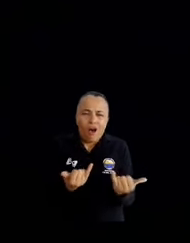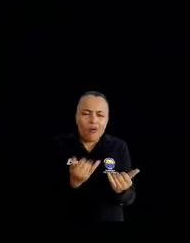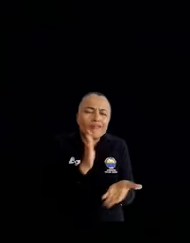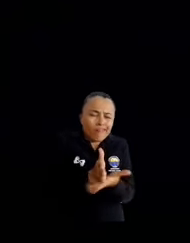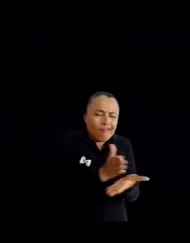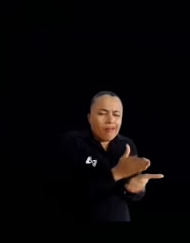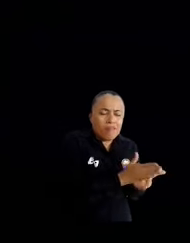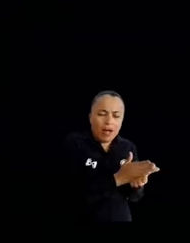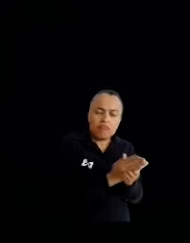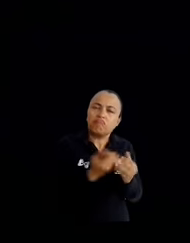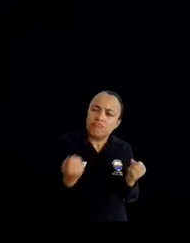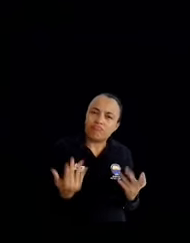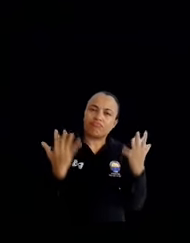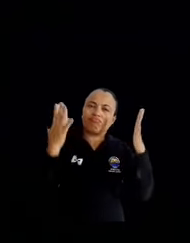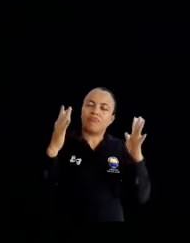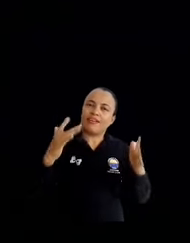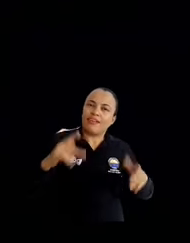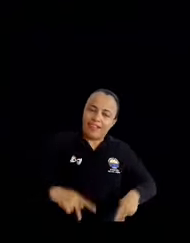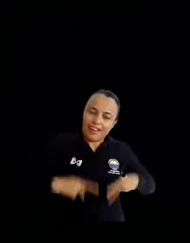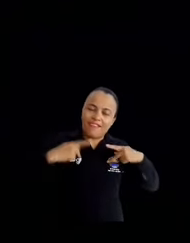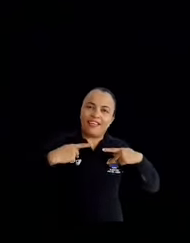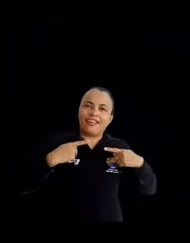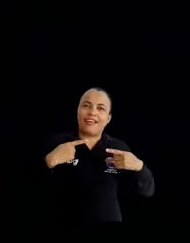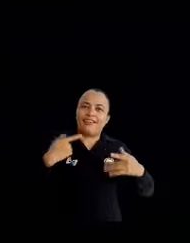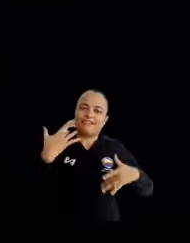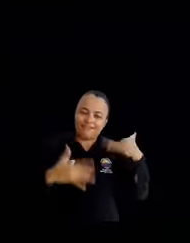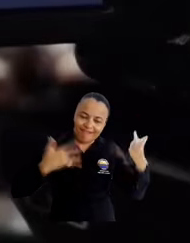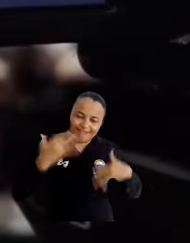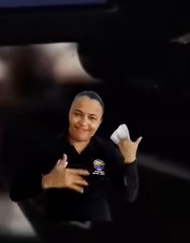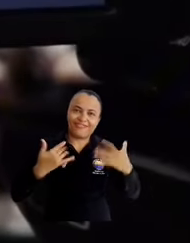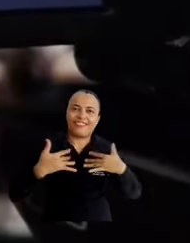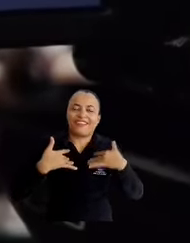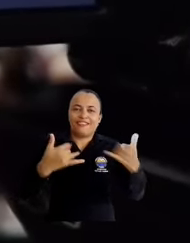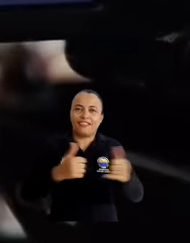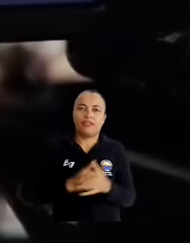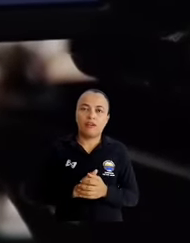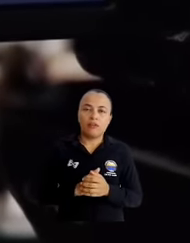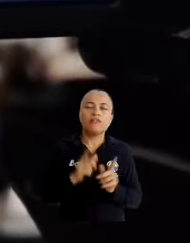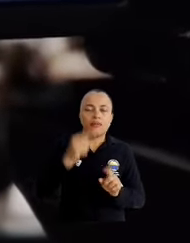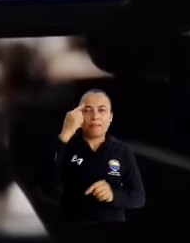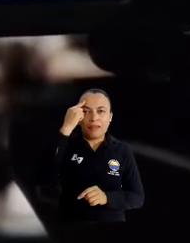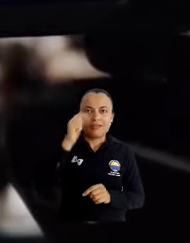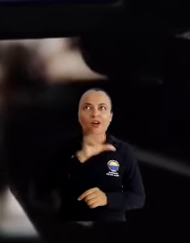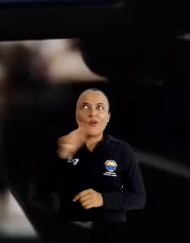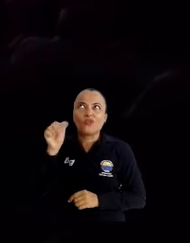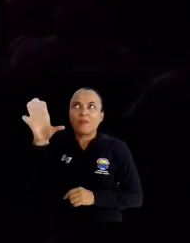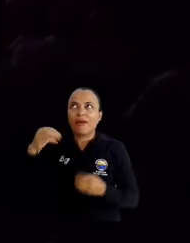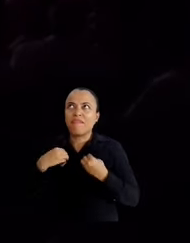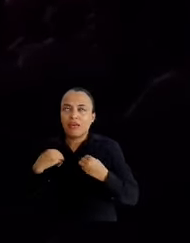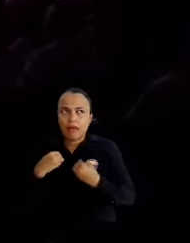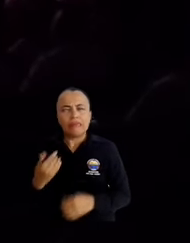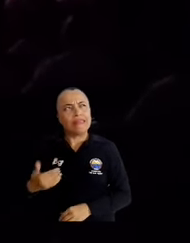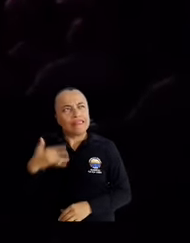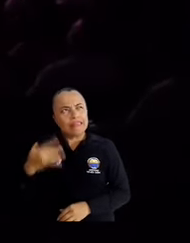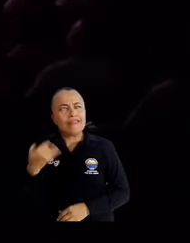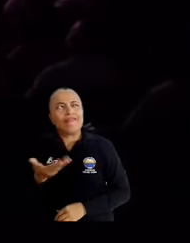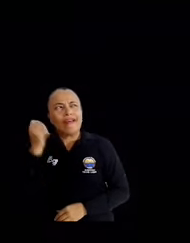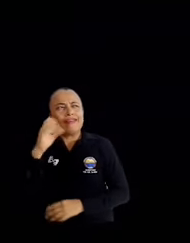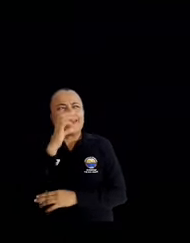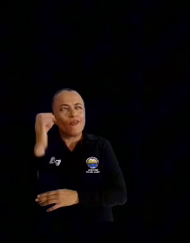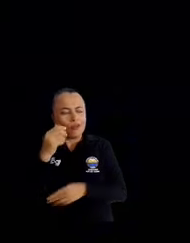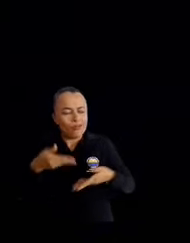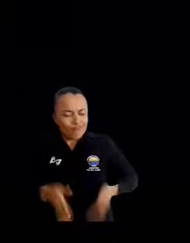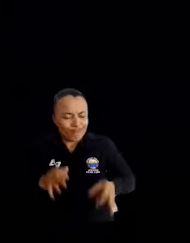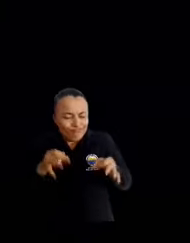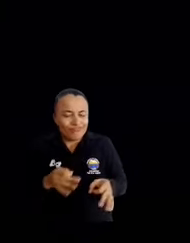a celebrar la vida, a celebrar la alegría y la felicidad. Nunca se es más colombiano que cuando se está por fuera del país.